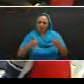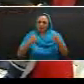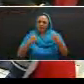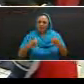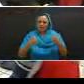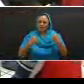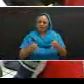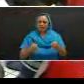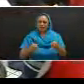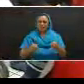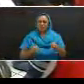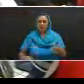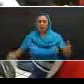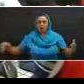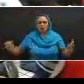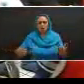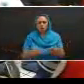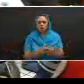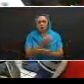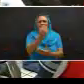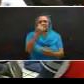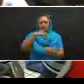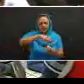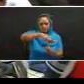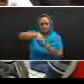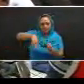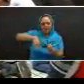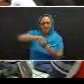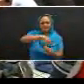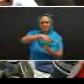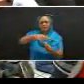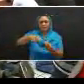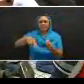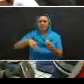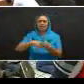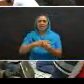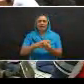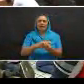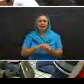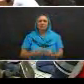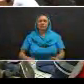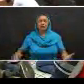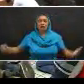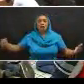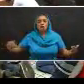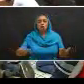Nuevas fuerzas. Hoy Dios está haciendo una nueva cosa en tu corazón.